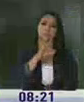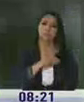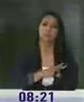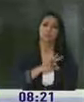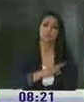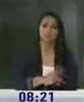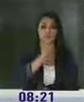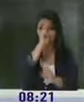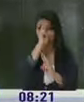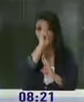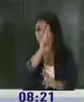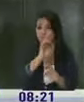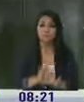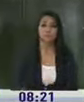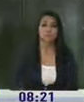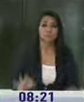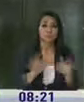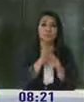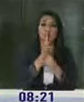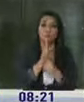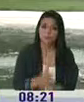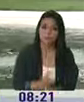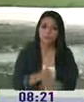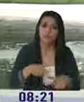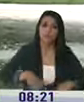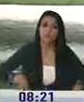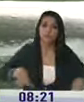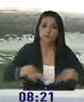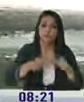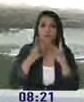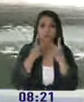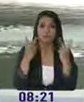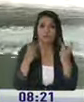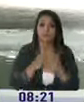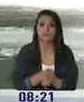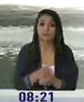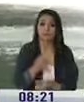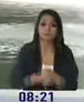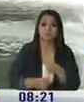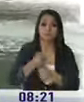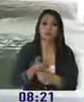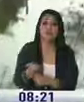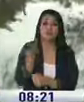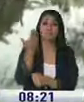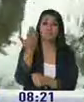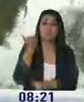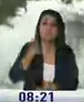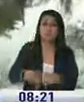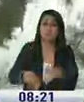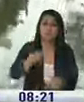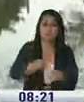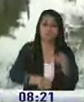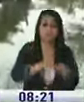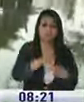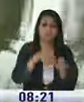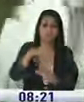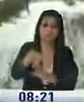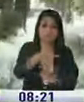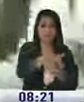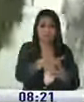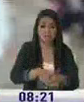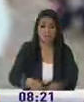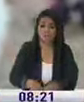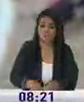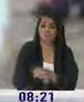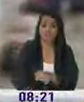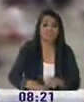de la importancia de cuidar estos espacios. Y es que solo el año anterior, los daños en tuberías y jardines fueron